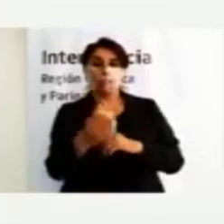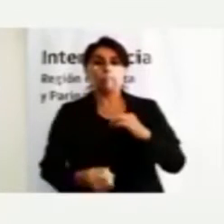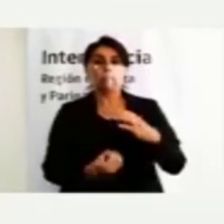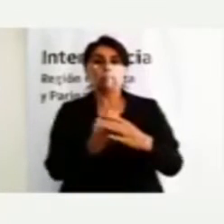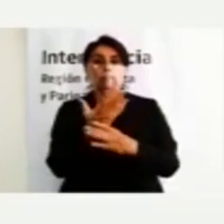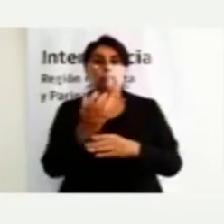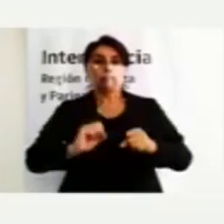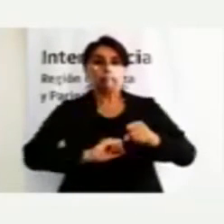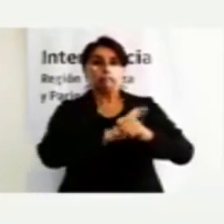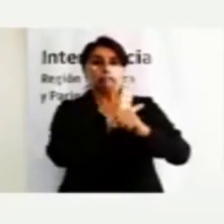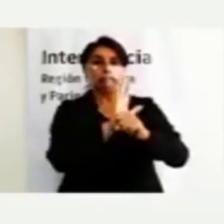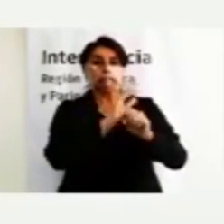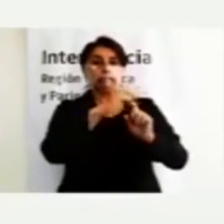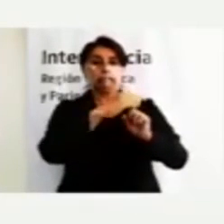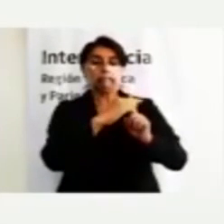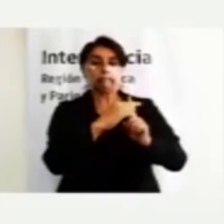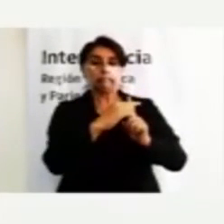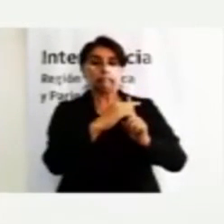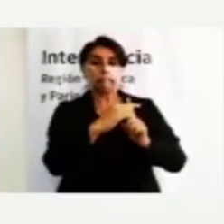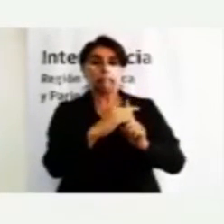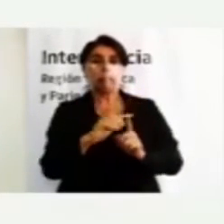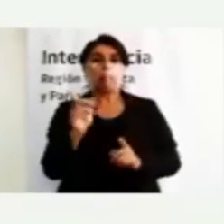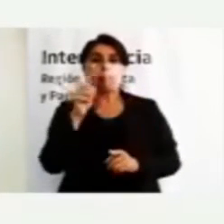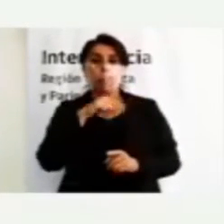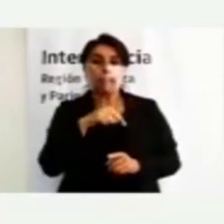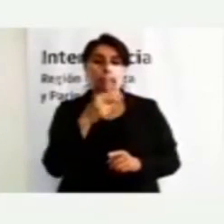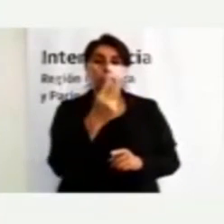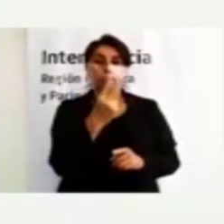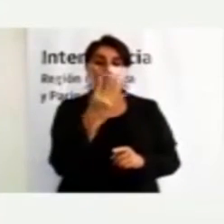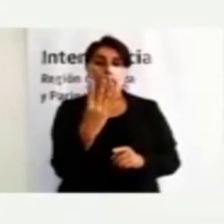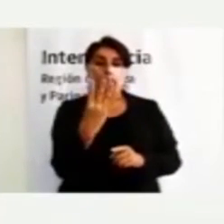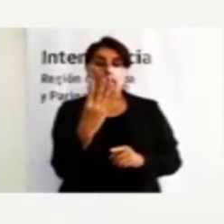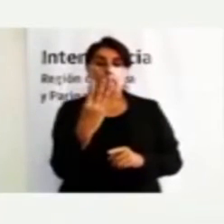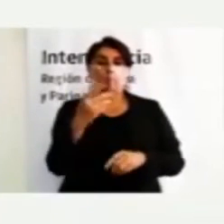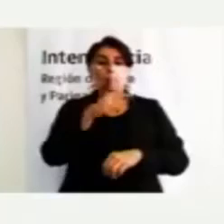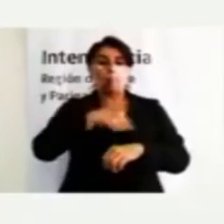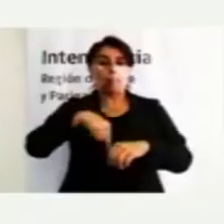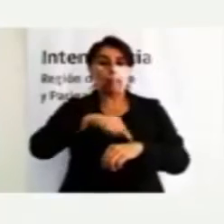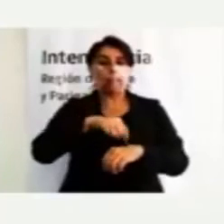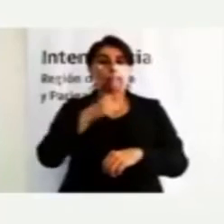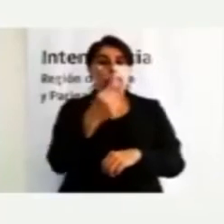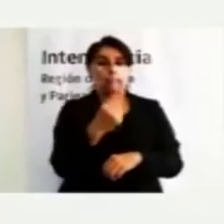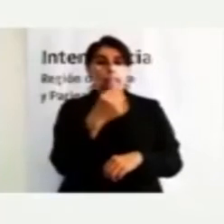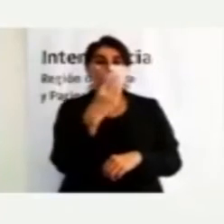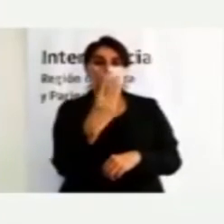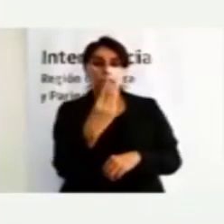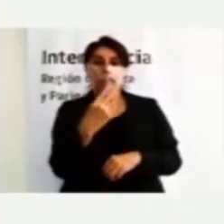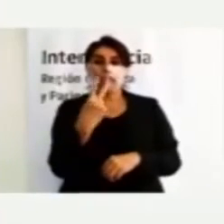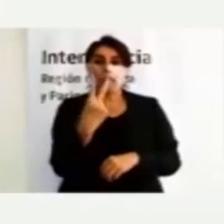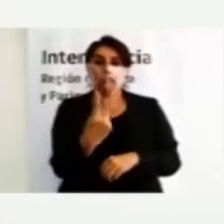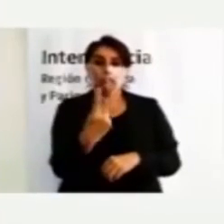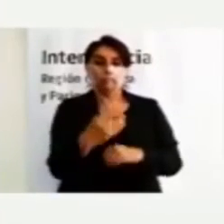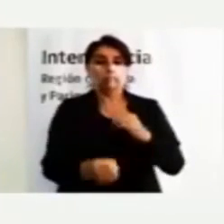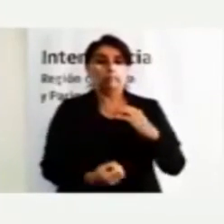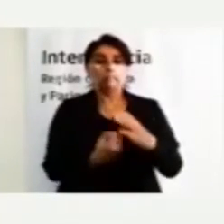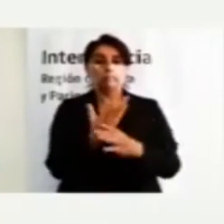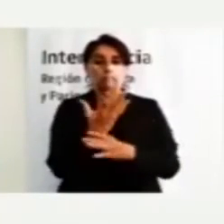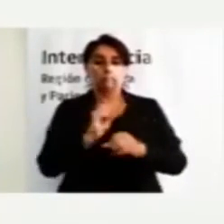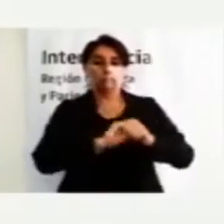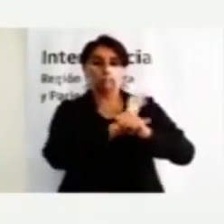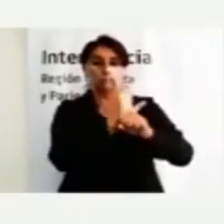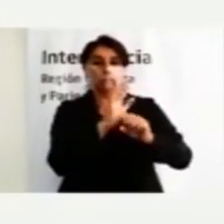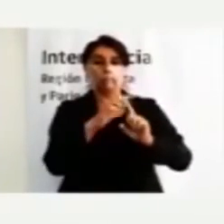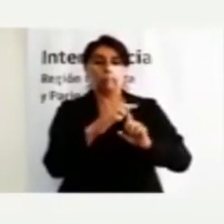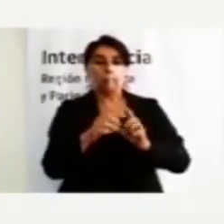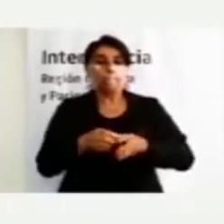de COVID-19 en las últimas 24 horas, que es la cifra más alta